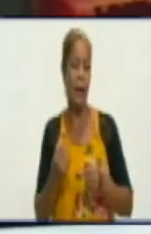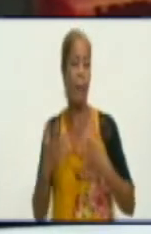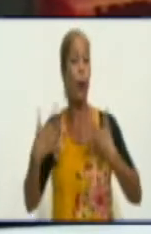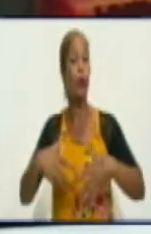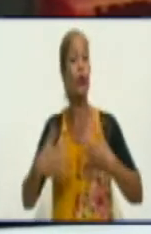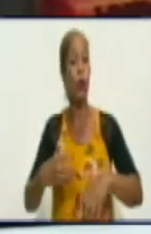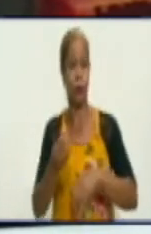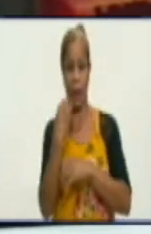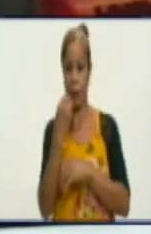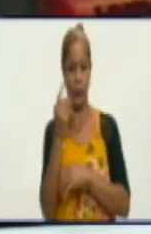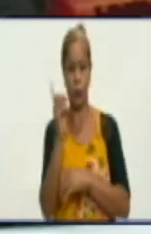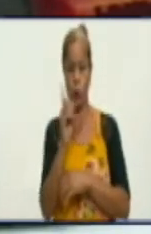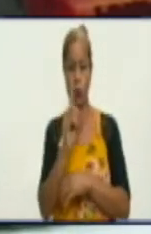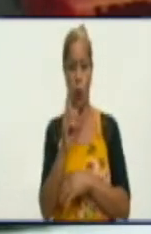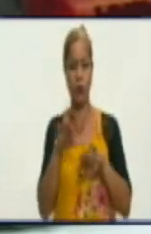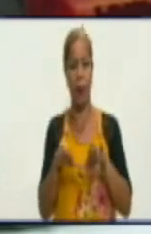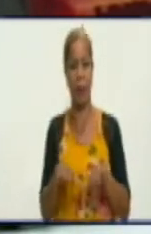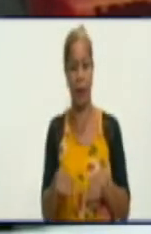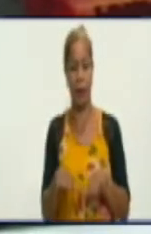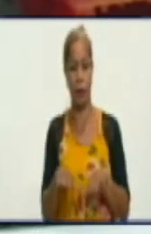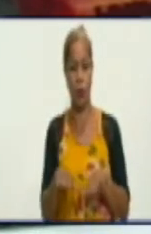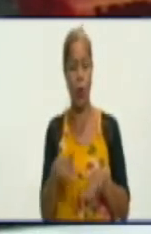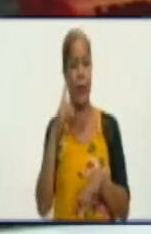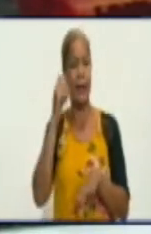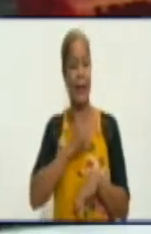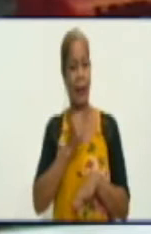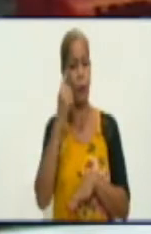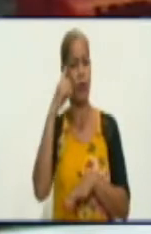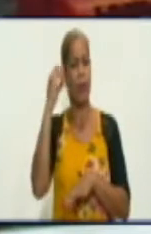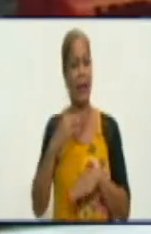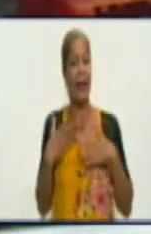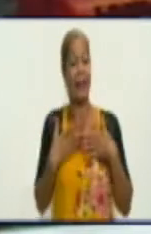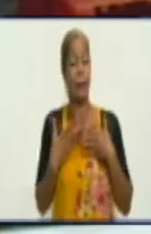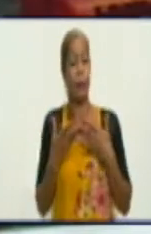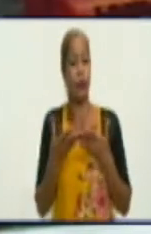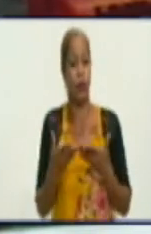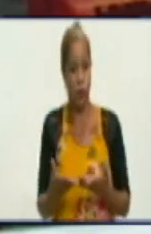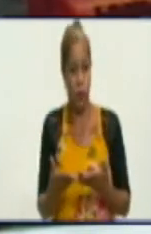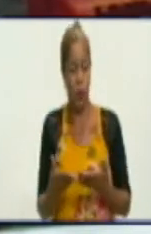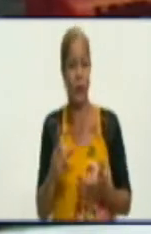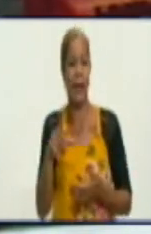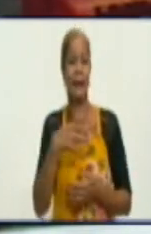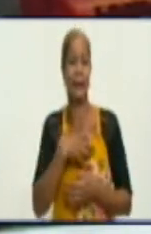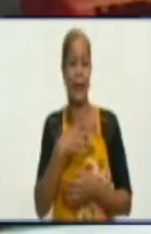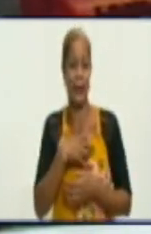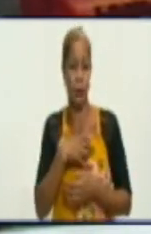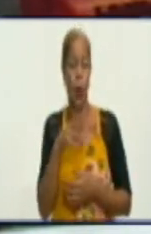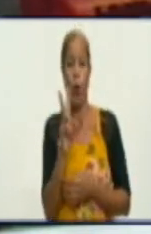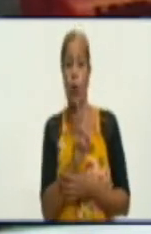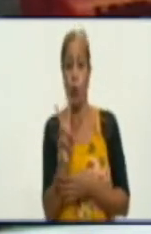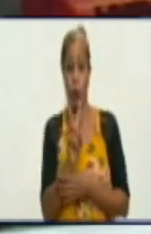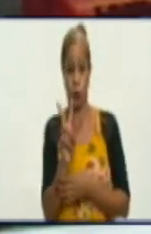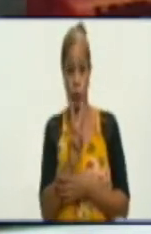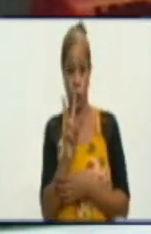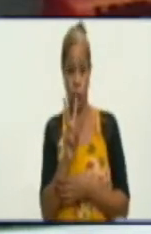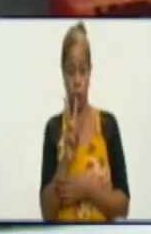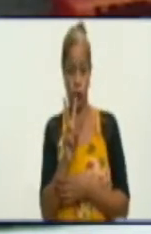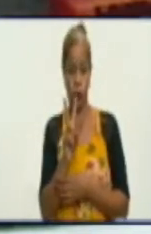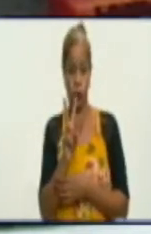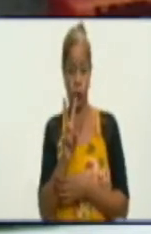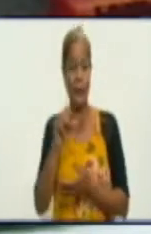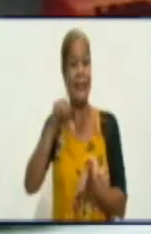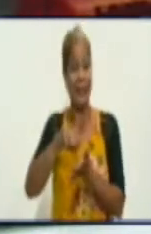conocer la disposición que han tenido los trabajadores del sector de la hotelería y el turismo en